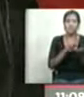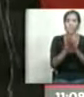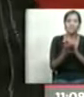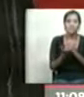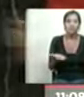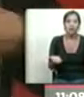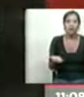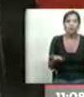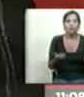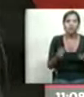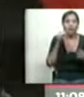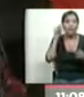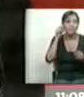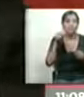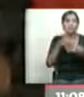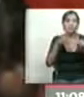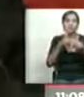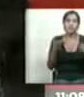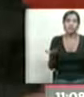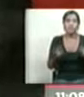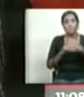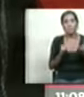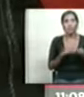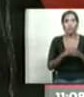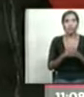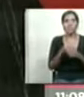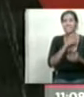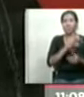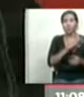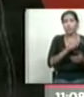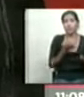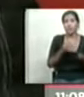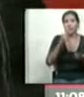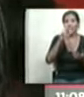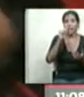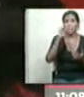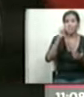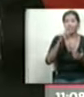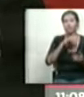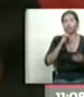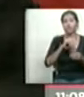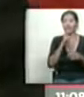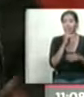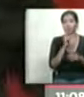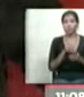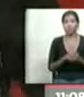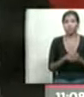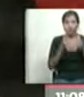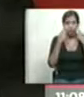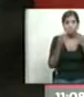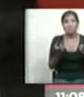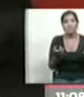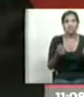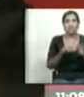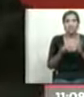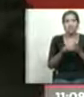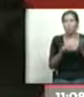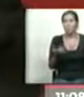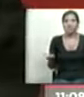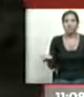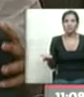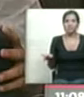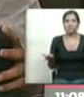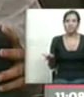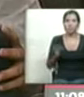PDVSA a la estancia, o sea, no tiene que caerse a coba. Pero era el señor Rafael Ramírez y la gente tenía que morir callada. Ahora míralo dónde está, que bueno, que ni siquiera... Lo